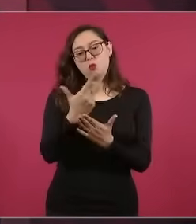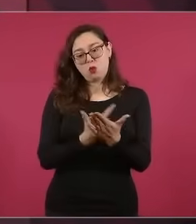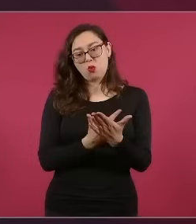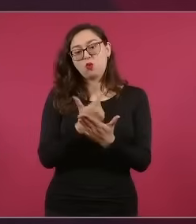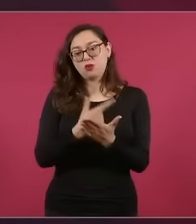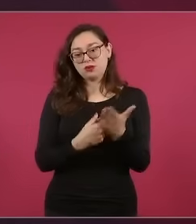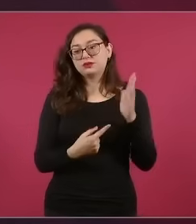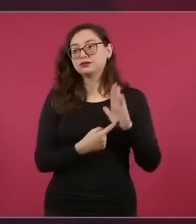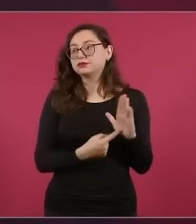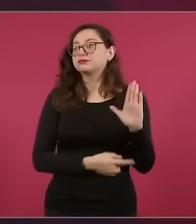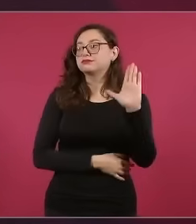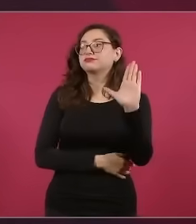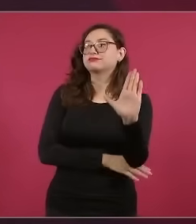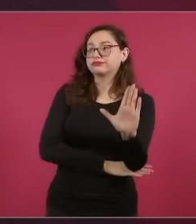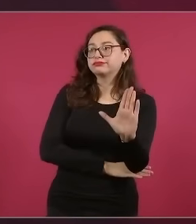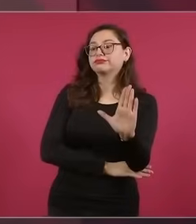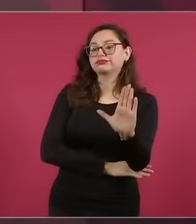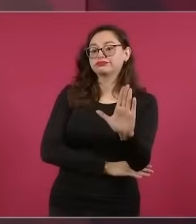de